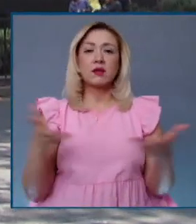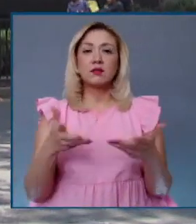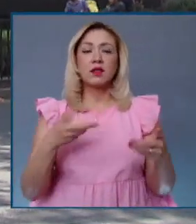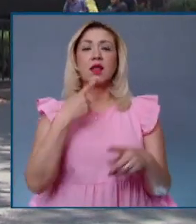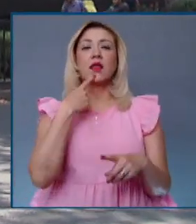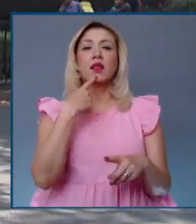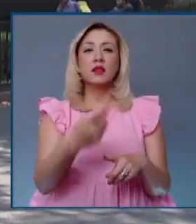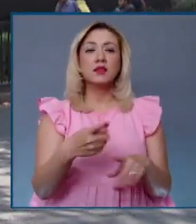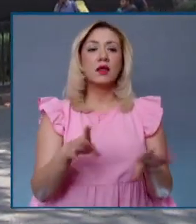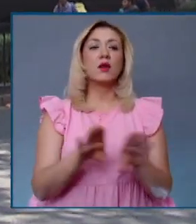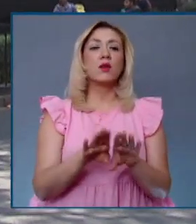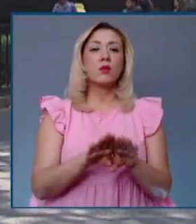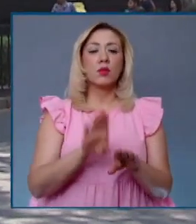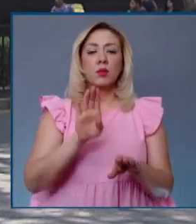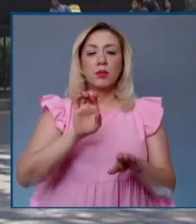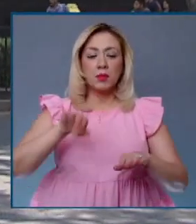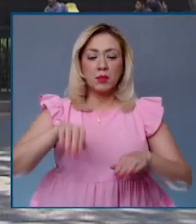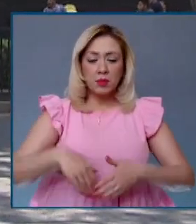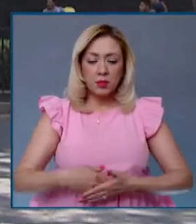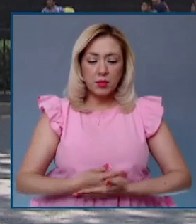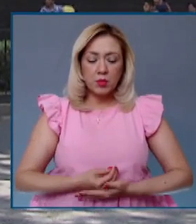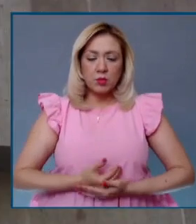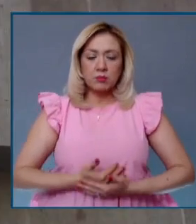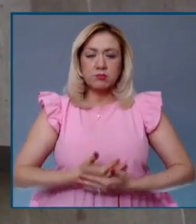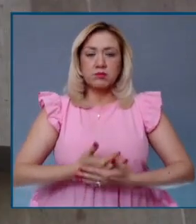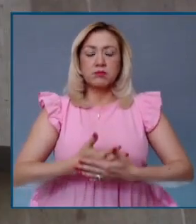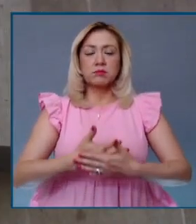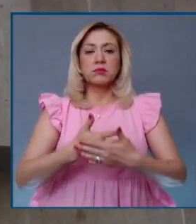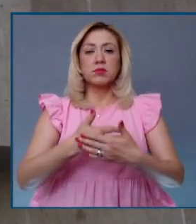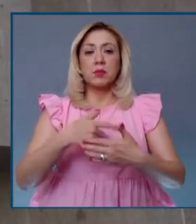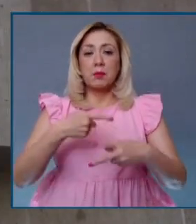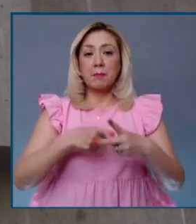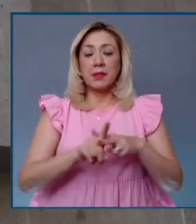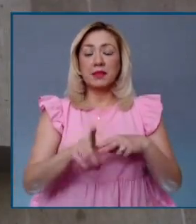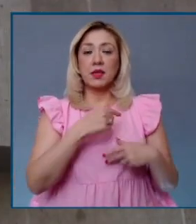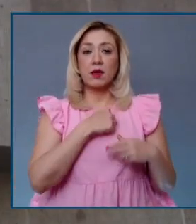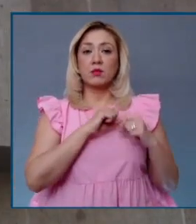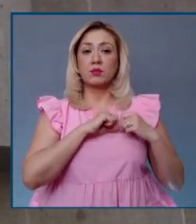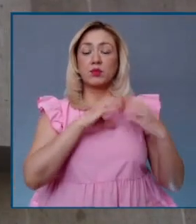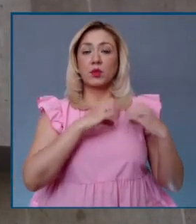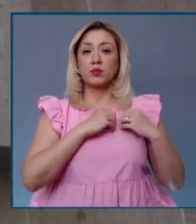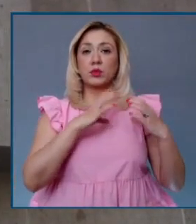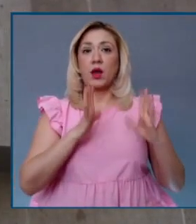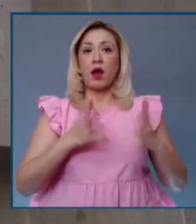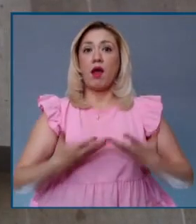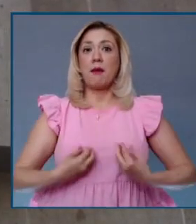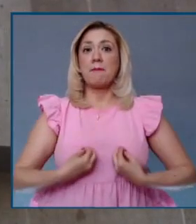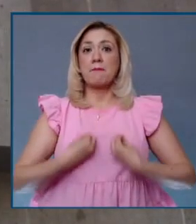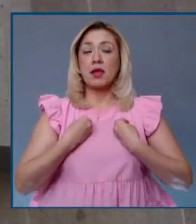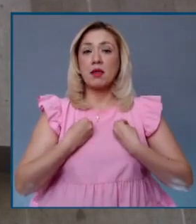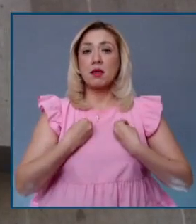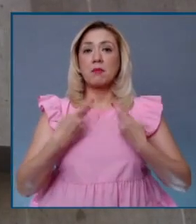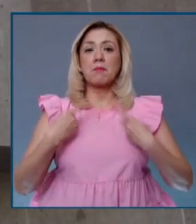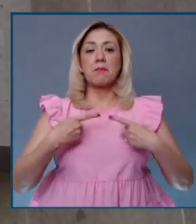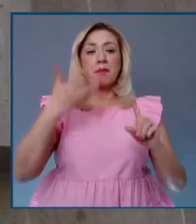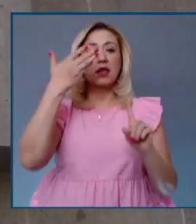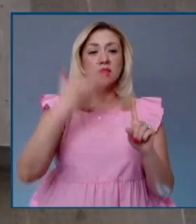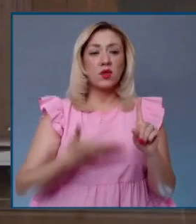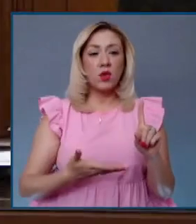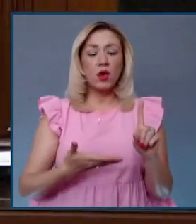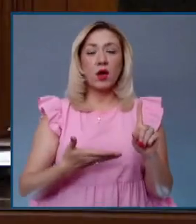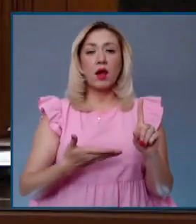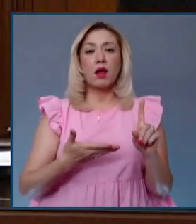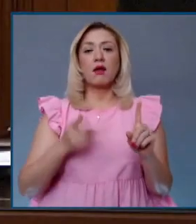humana, el concepto de persona y la titularidad de los derechos humanos, pues ello corresponde en exclusiva a la Constitución